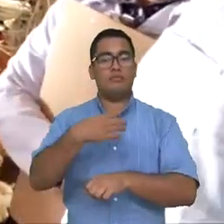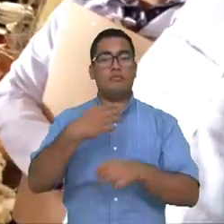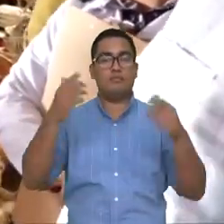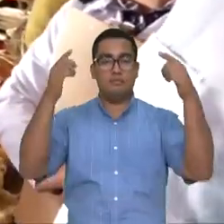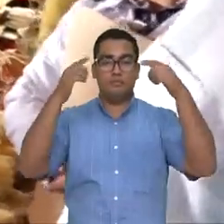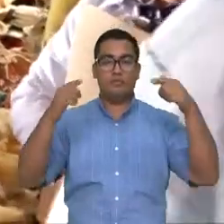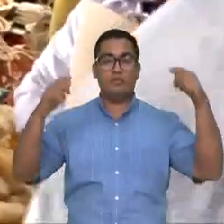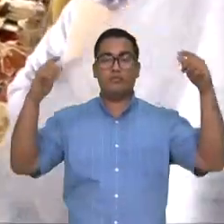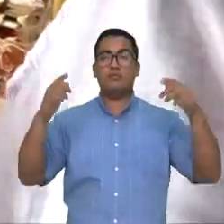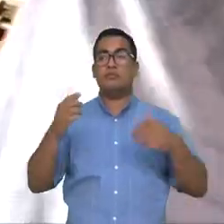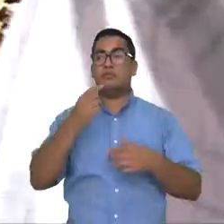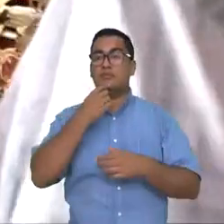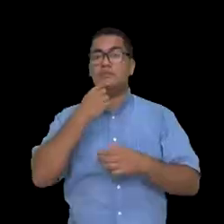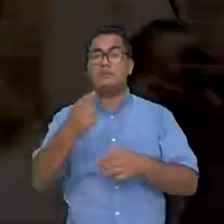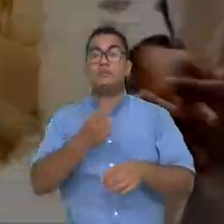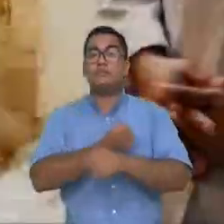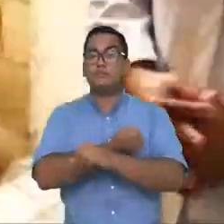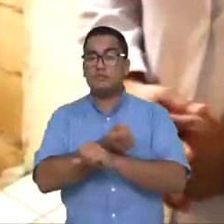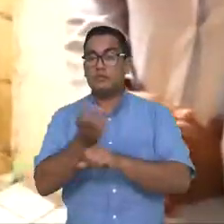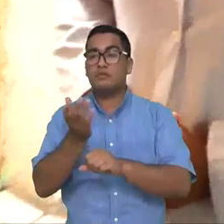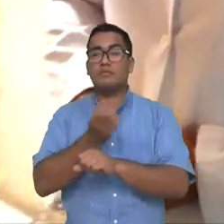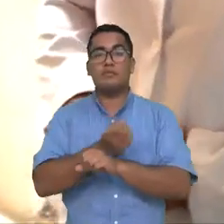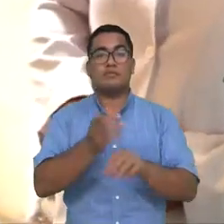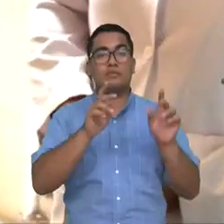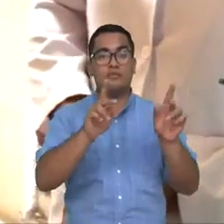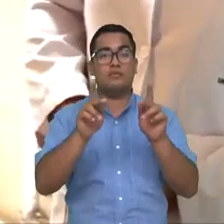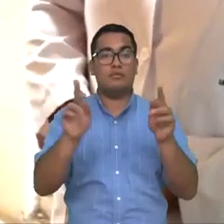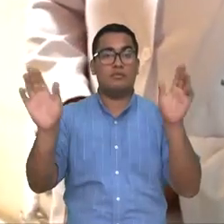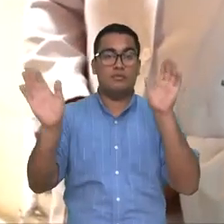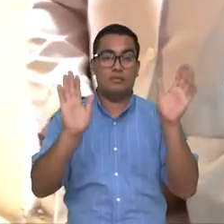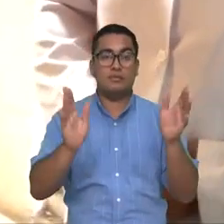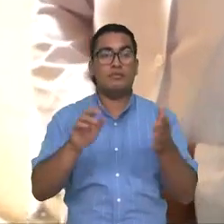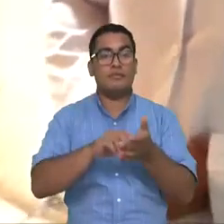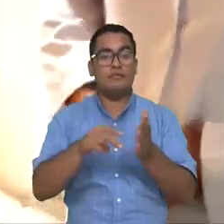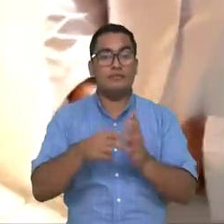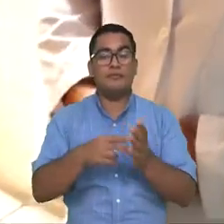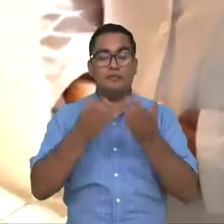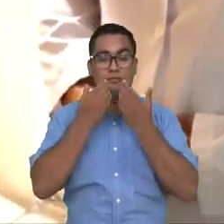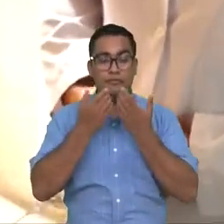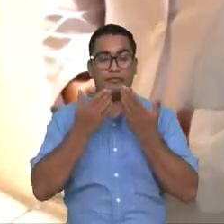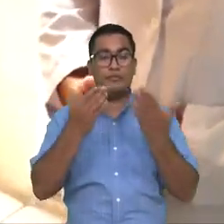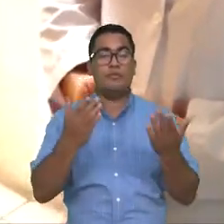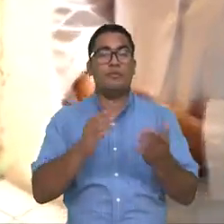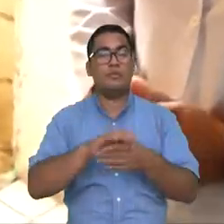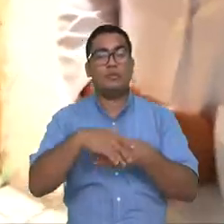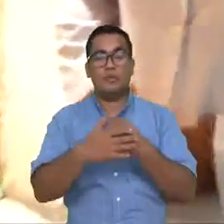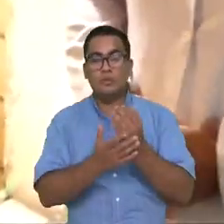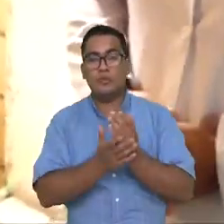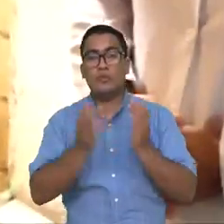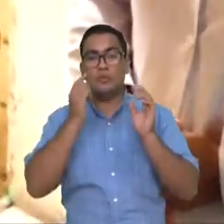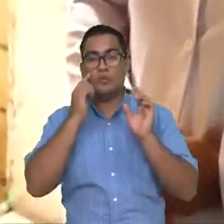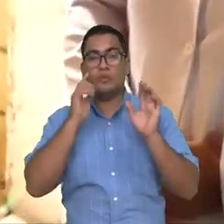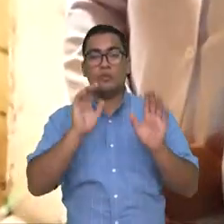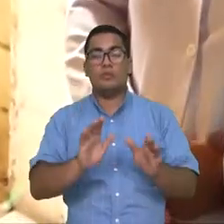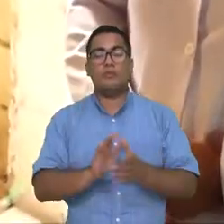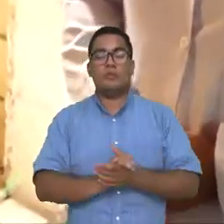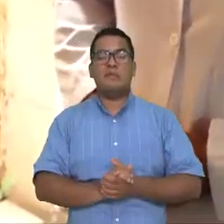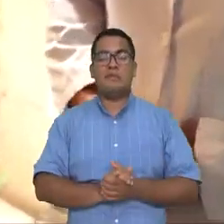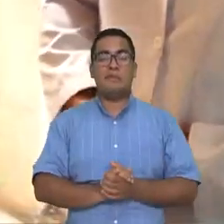Flores, quienes transmitieron a los comerciantes toda la información para prevenir el COVID-19.